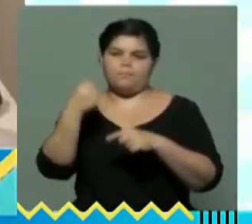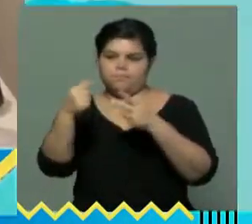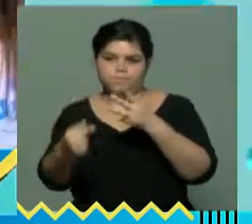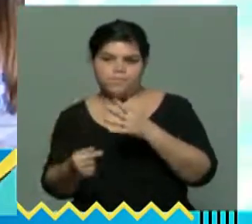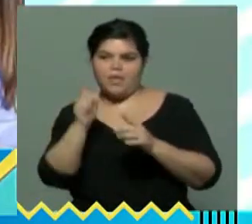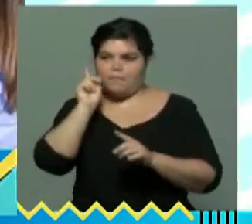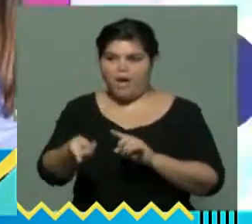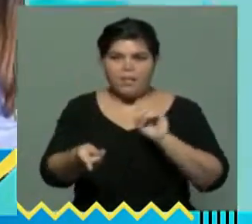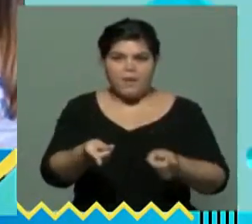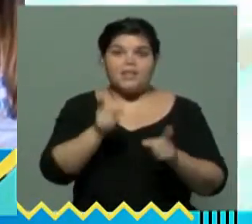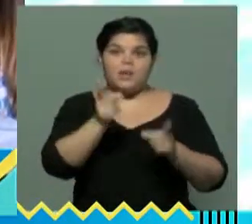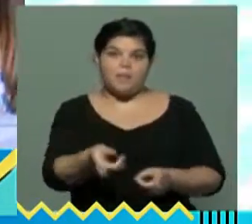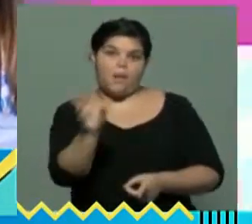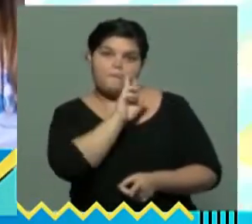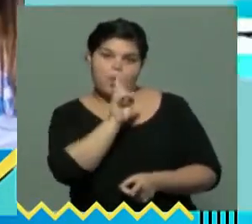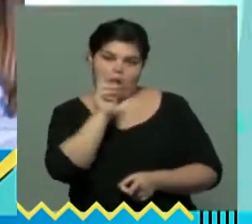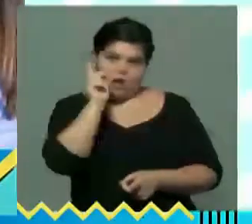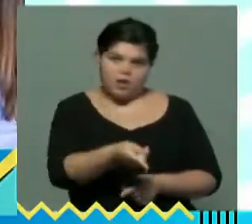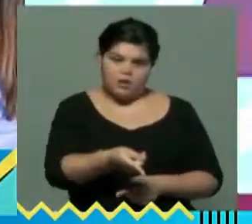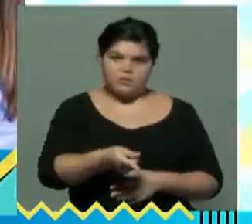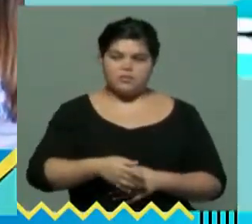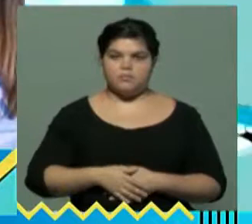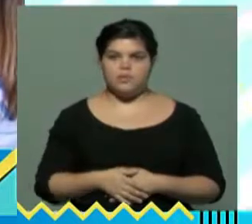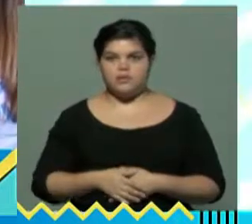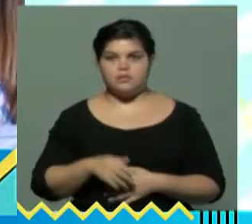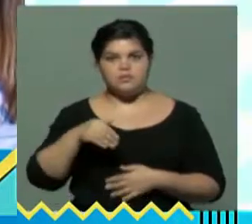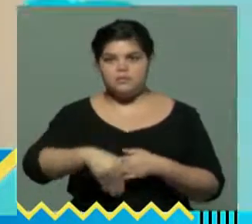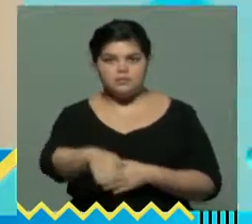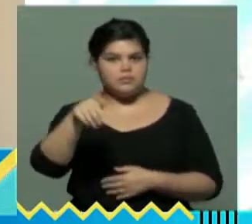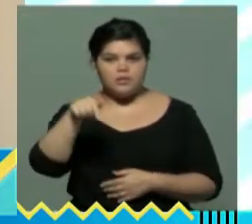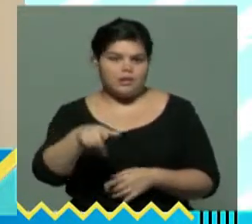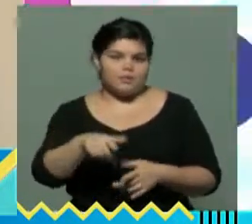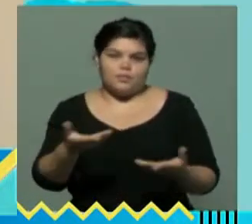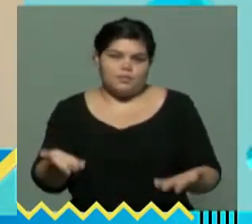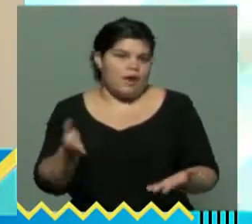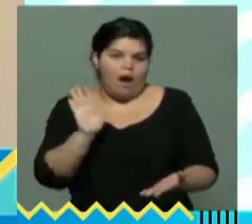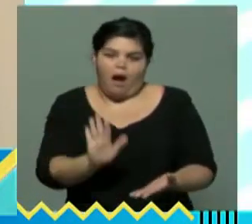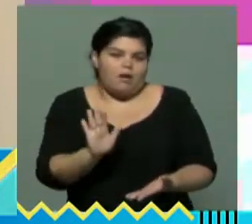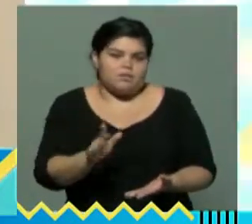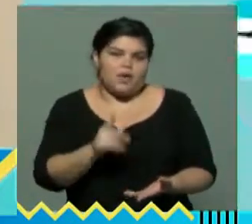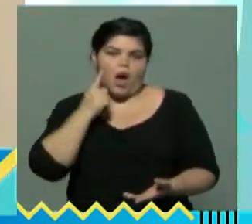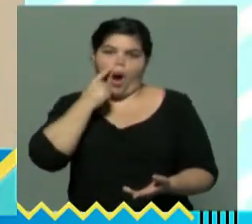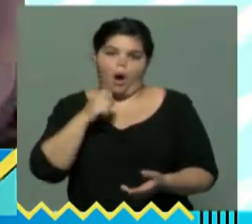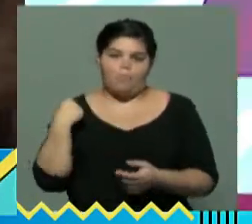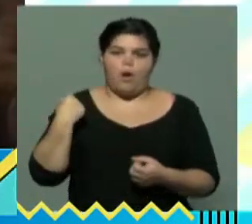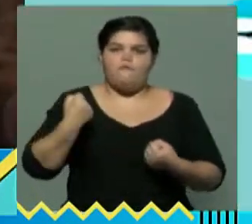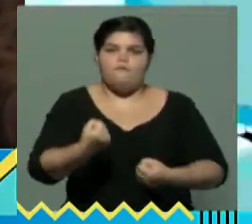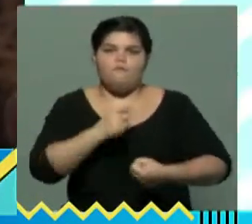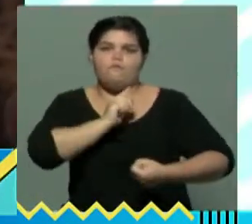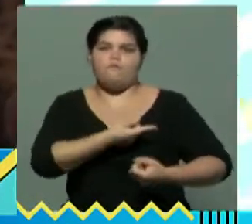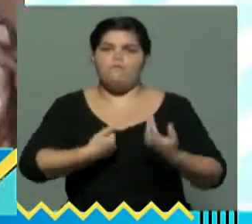que había que dominar a las minas también, digamos, ¿no? Entonces, claro, esa concepción lineal del patriarcado con la que